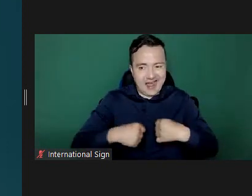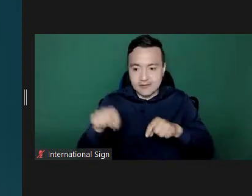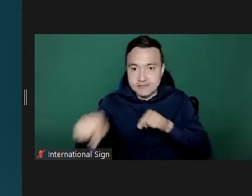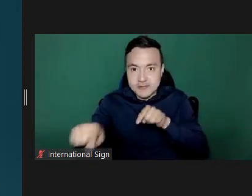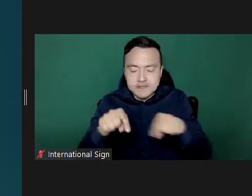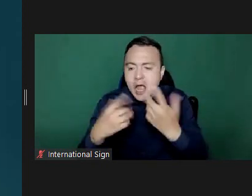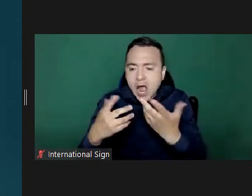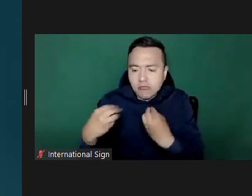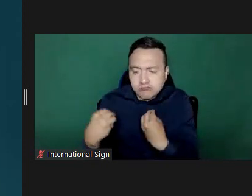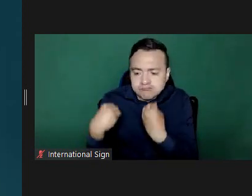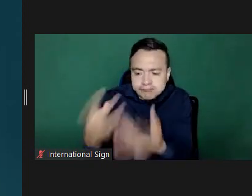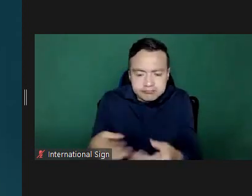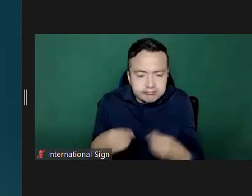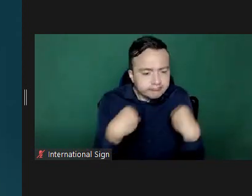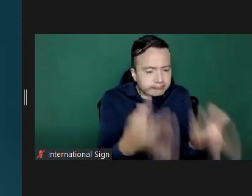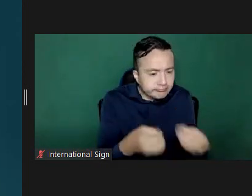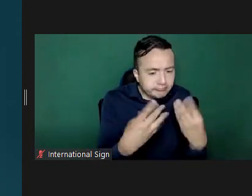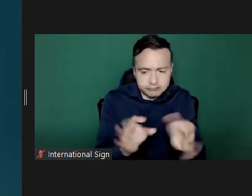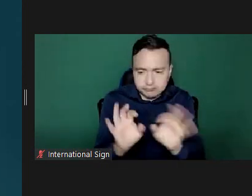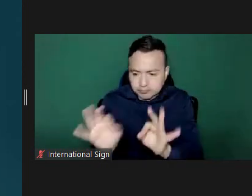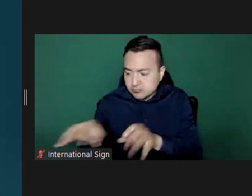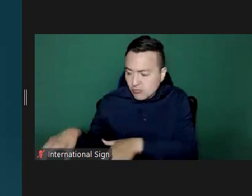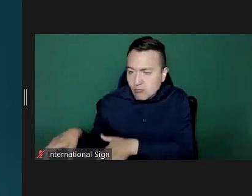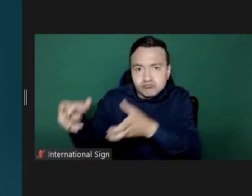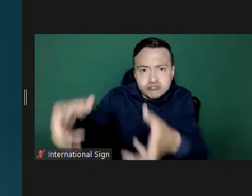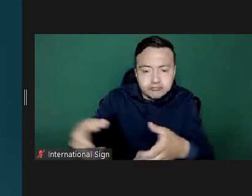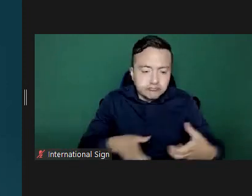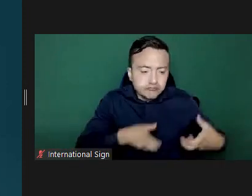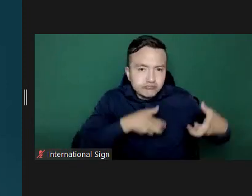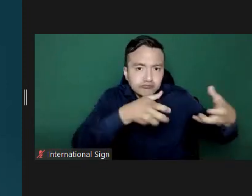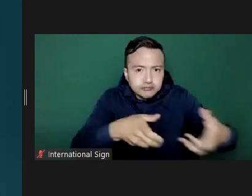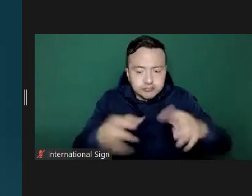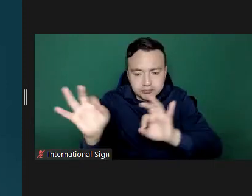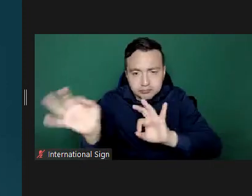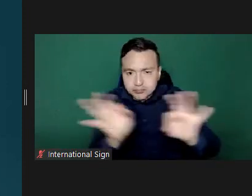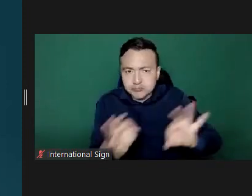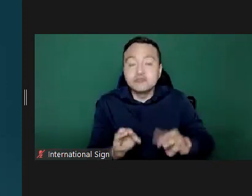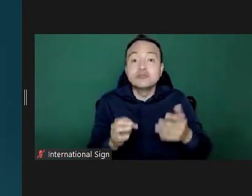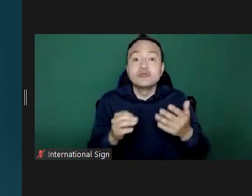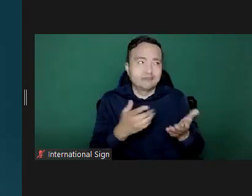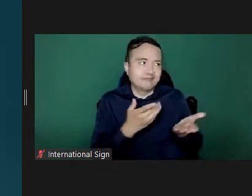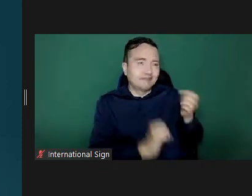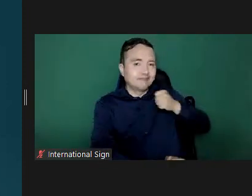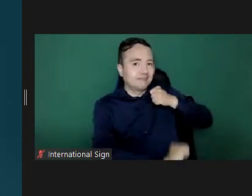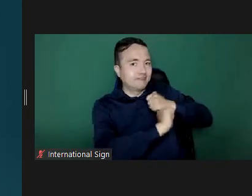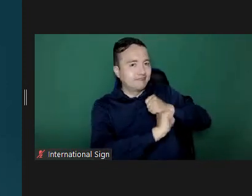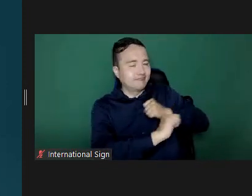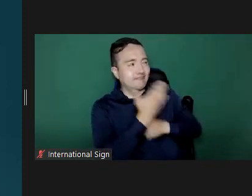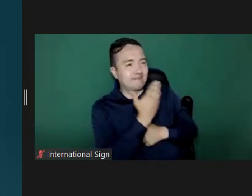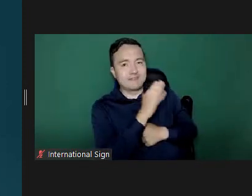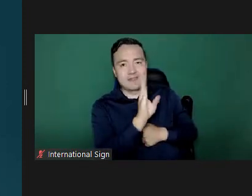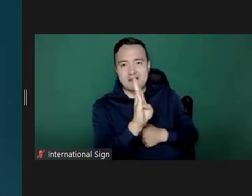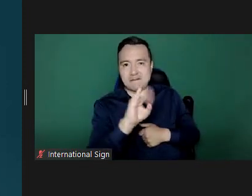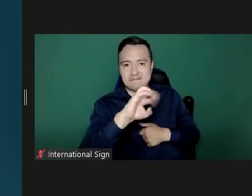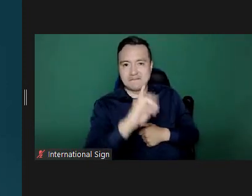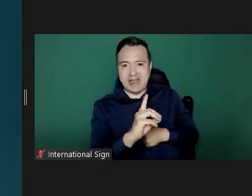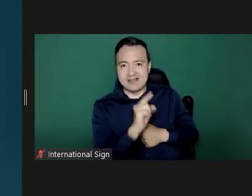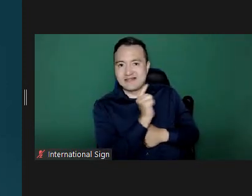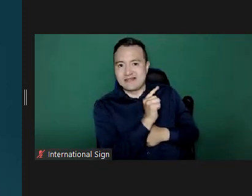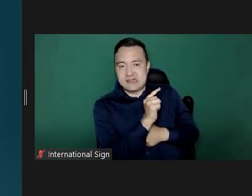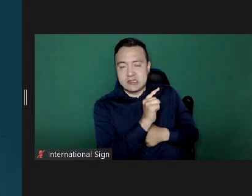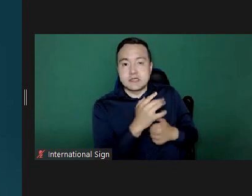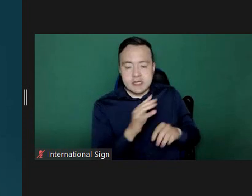estamos usando el estudio de grasas trans y creo que somos el único país en el Caribe realmente que